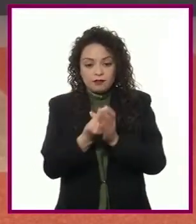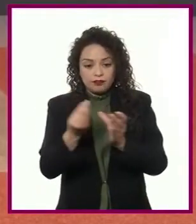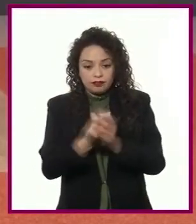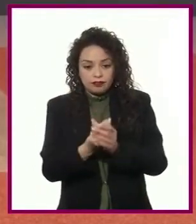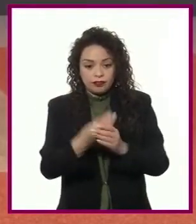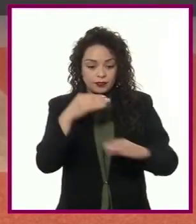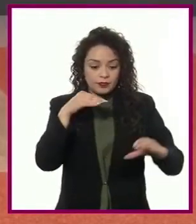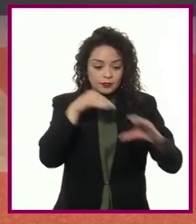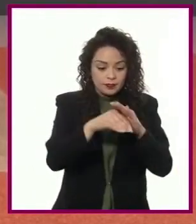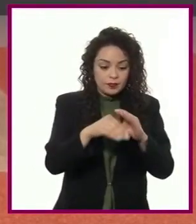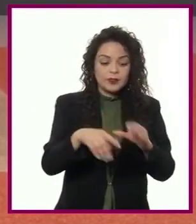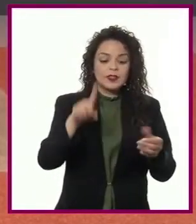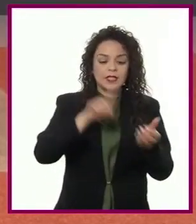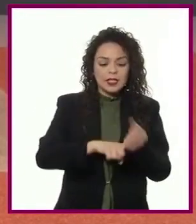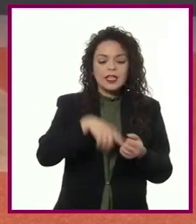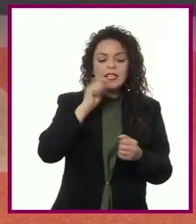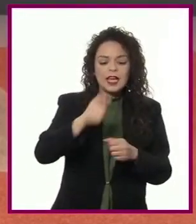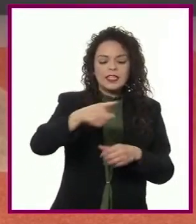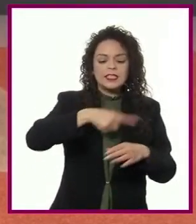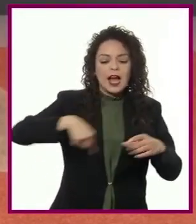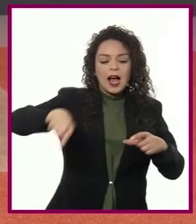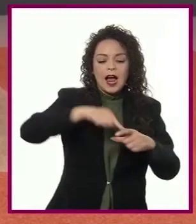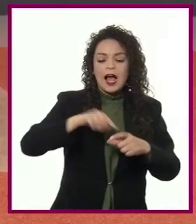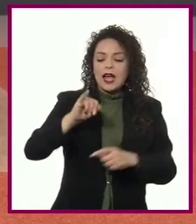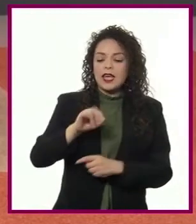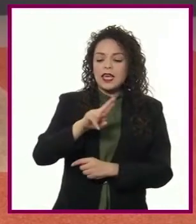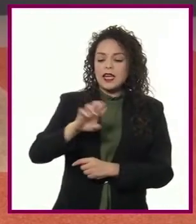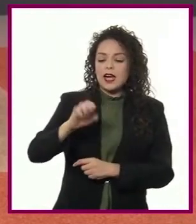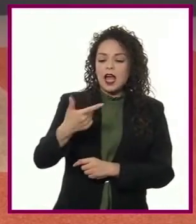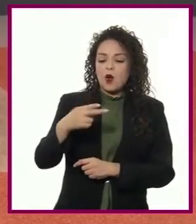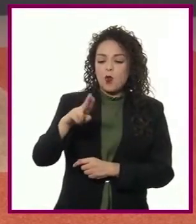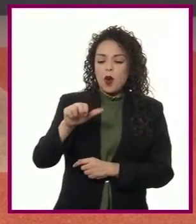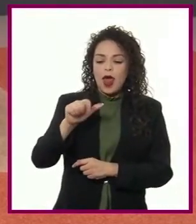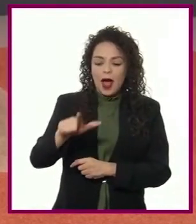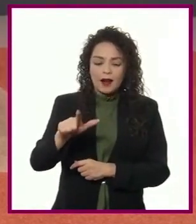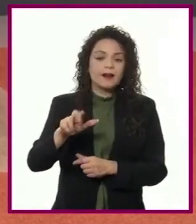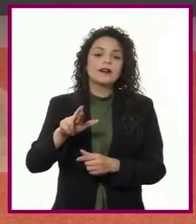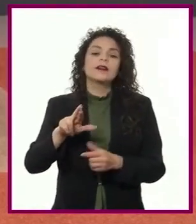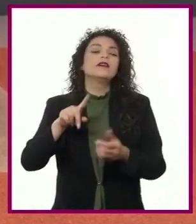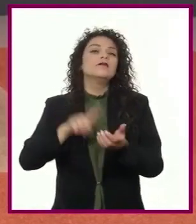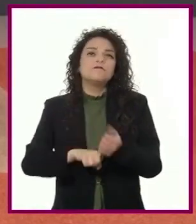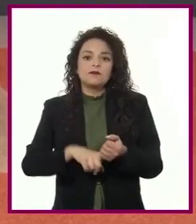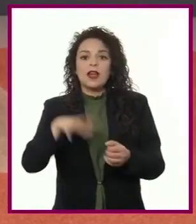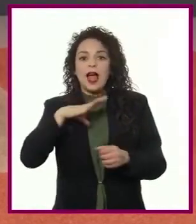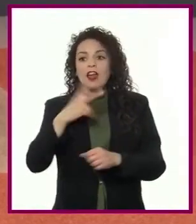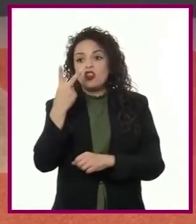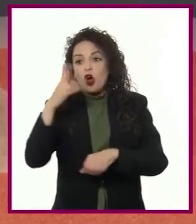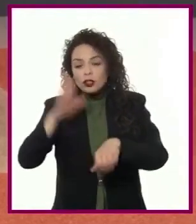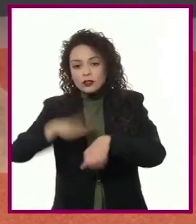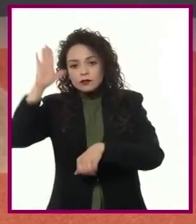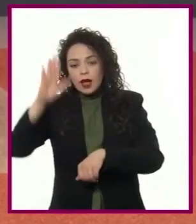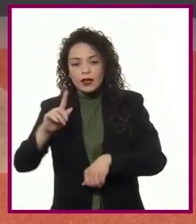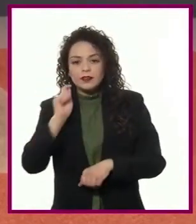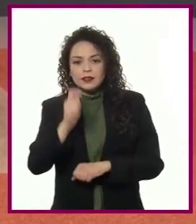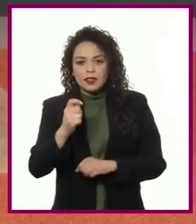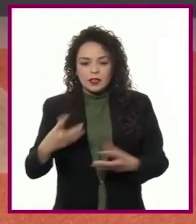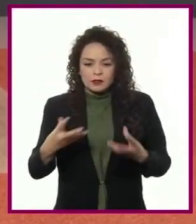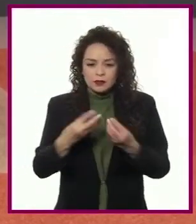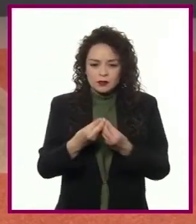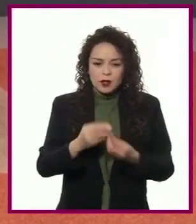galaxias irregulares evidencia que más de dos galaxias se apegan a las características de las